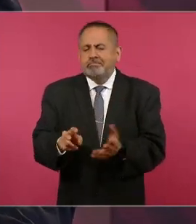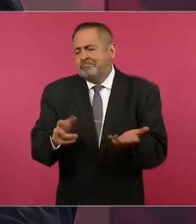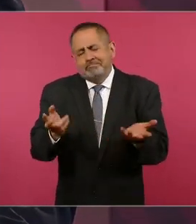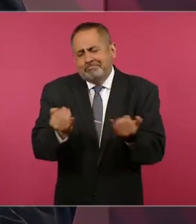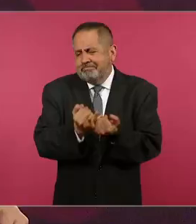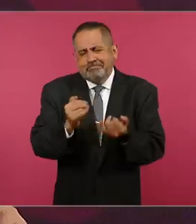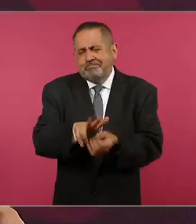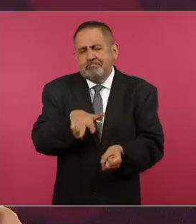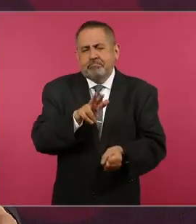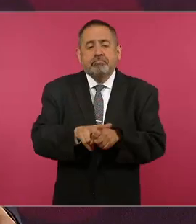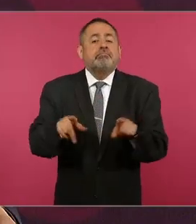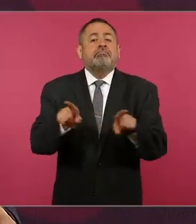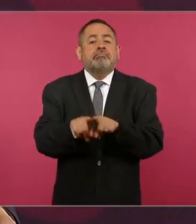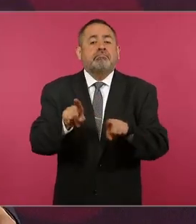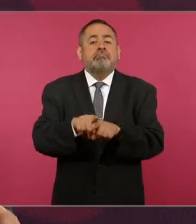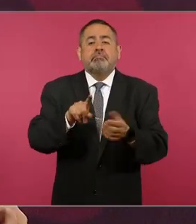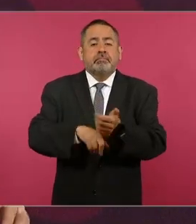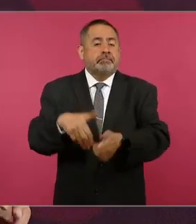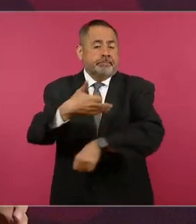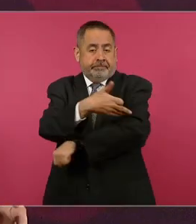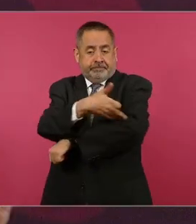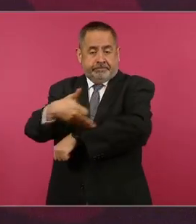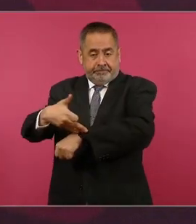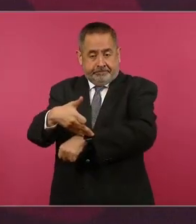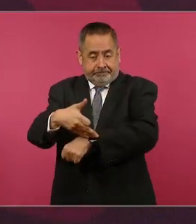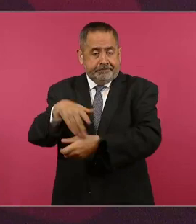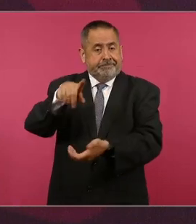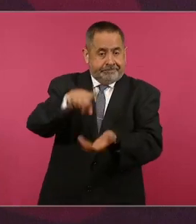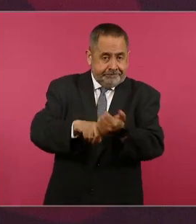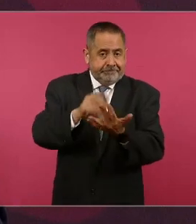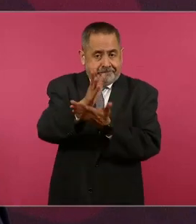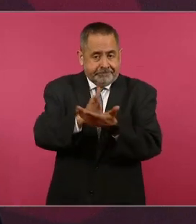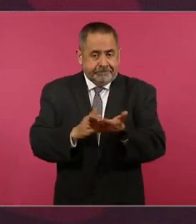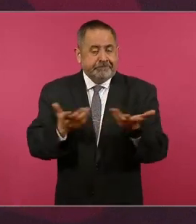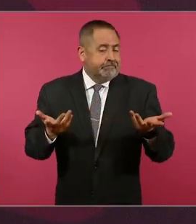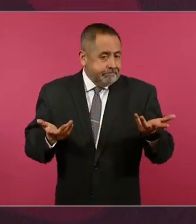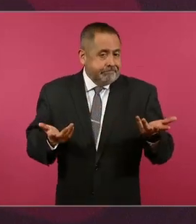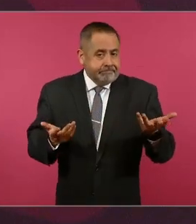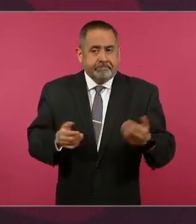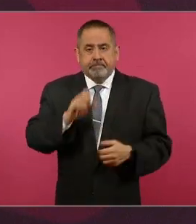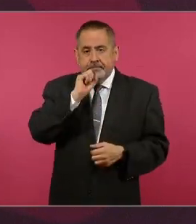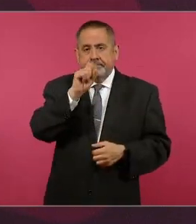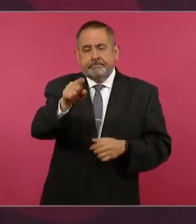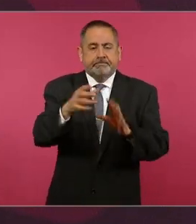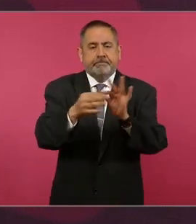que eso también hay que este